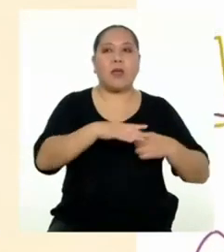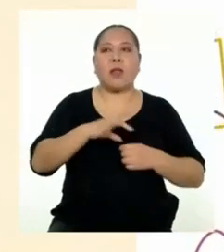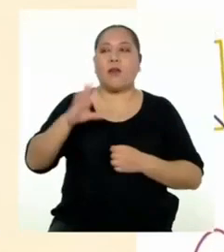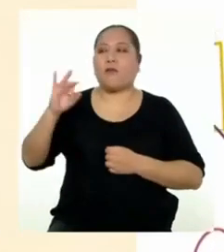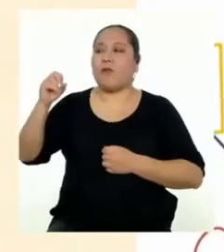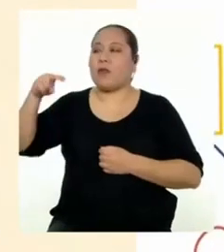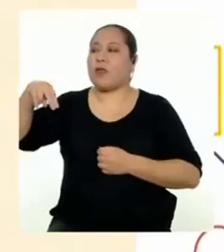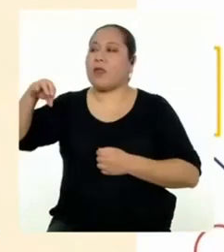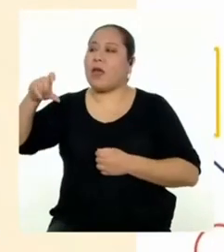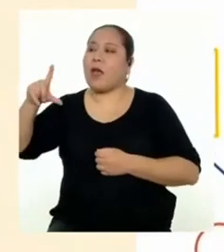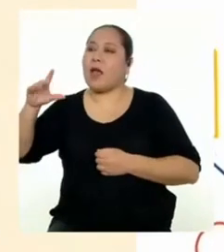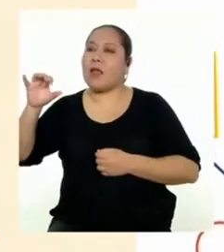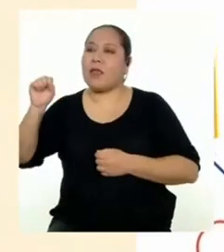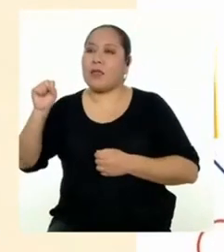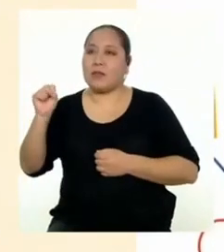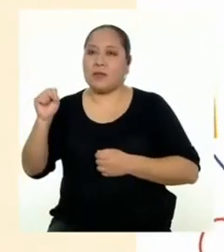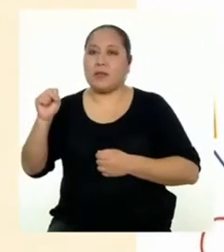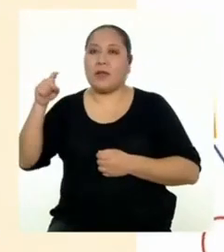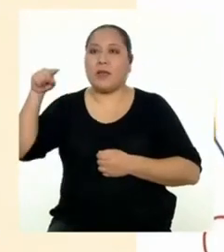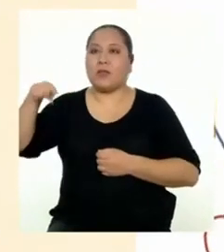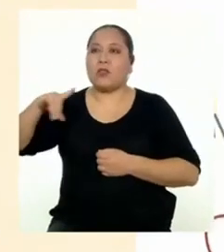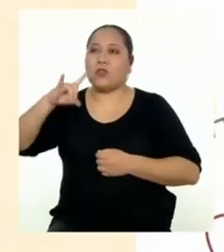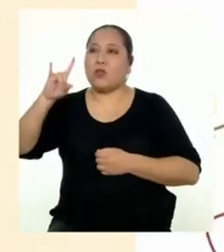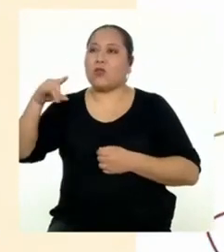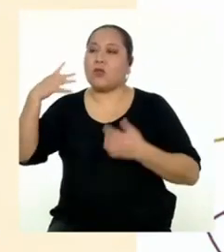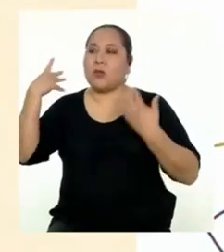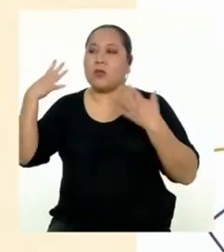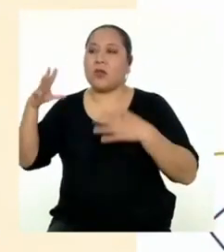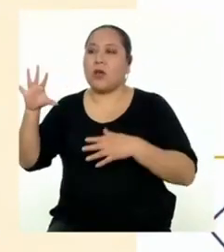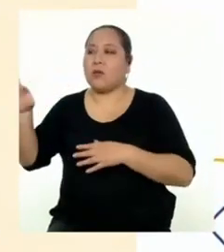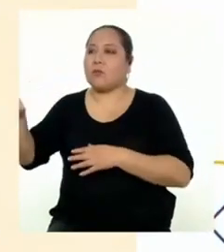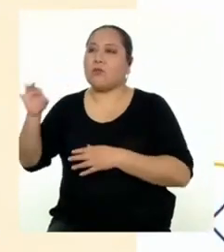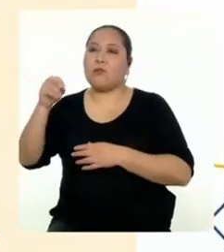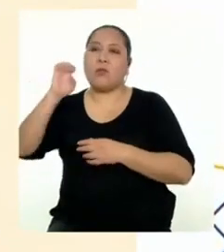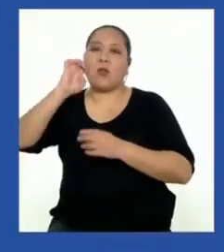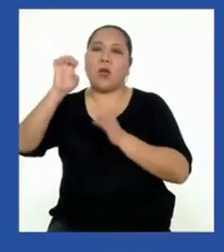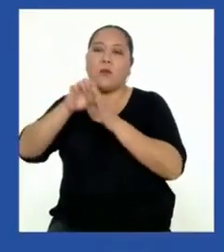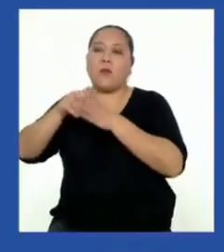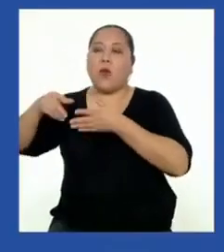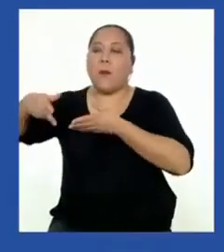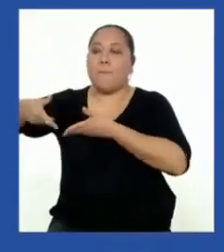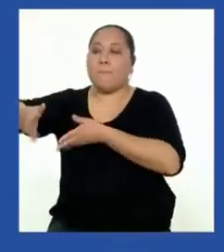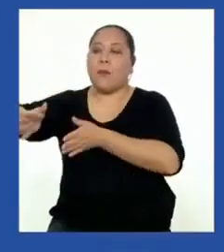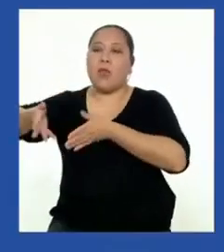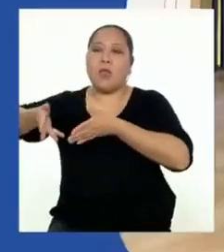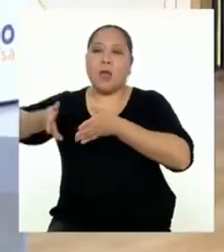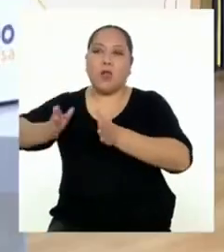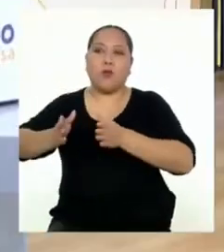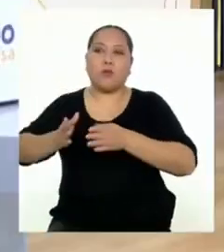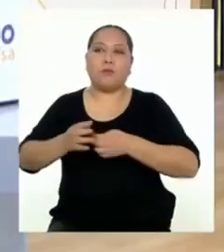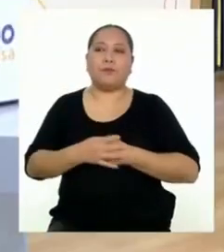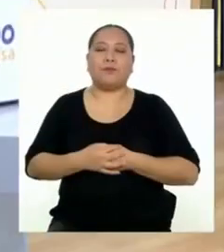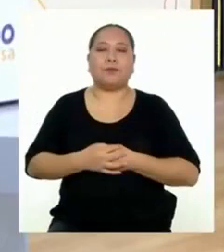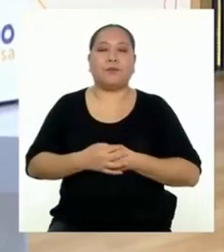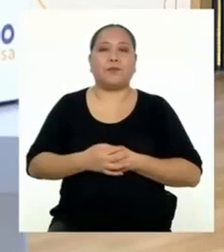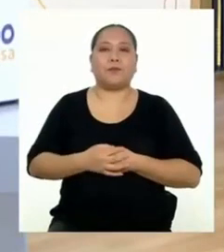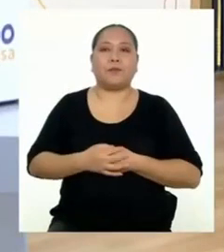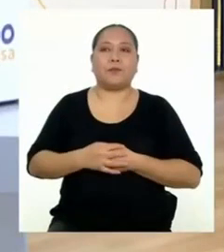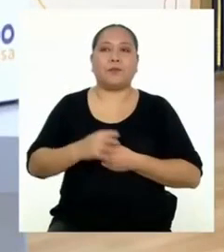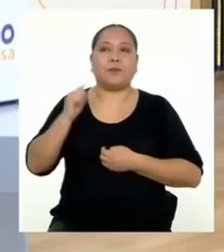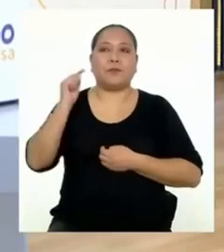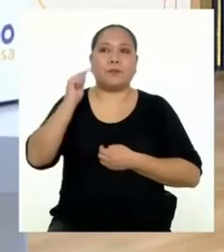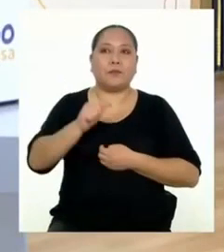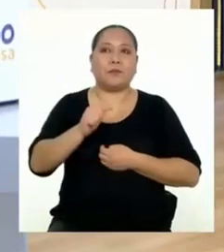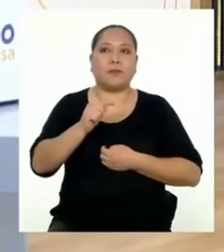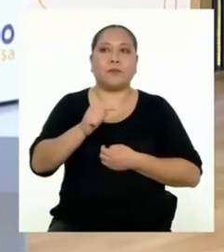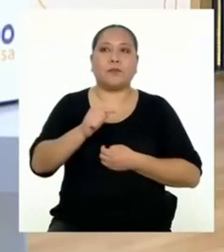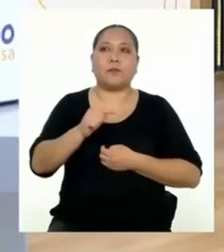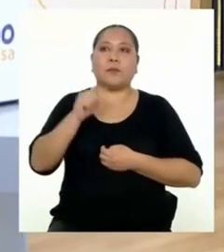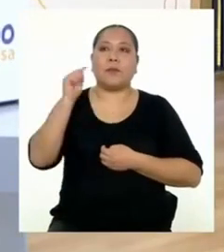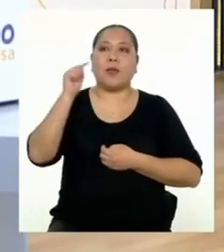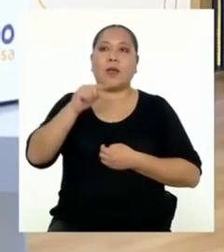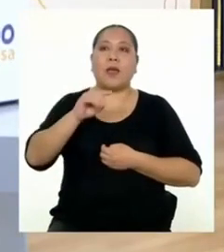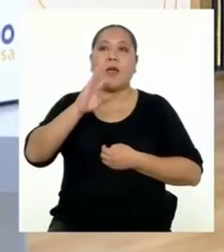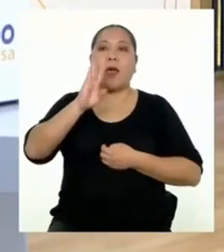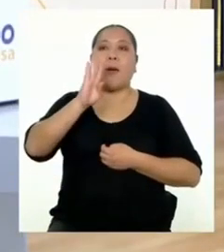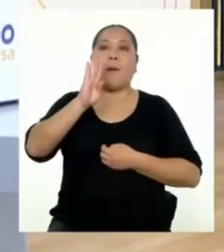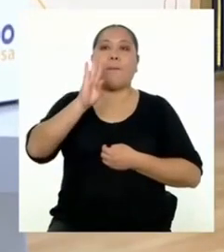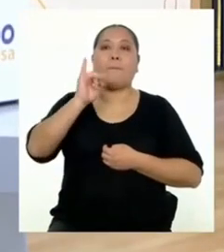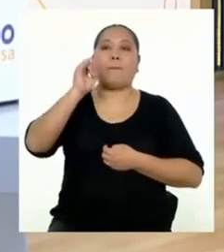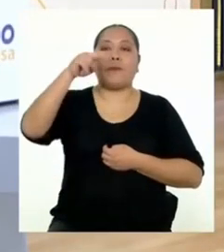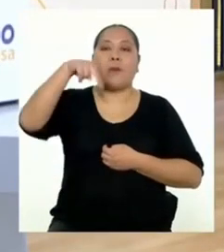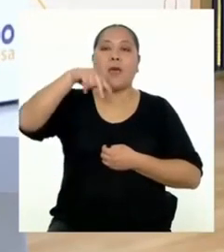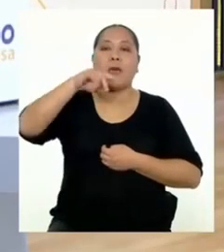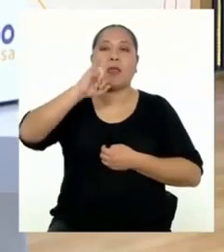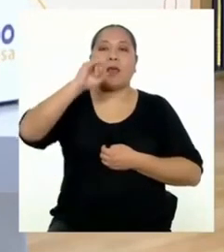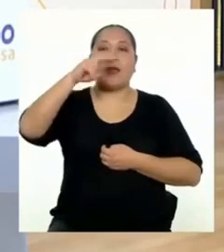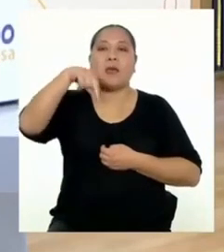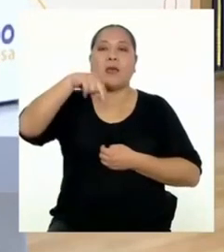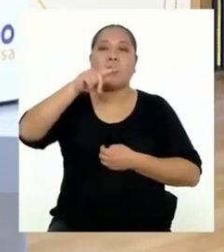Finales son aquellos que se consumen directamente, como un pantalón. Entonces, en este caso, el bien intermedio